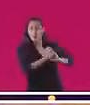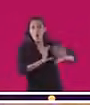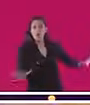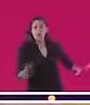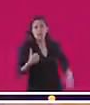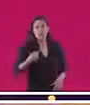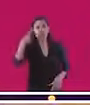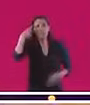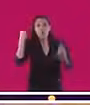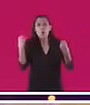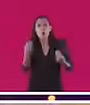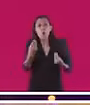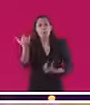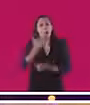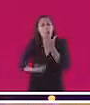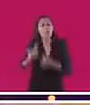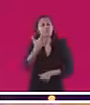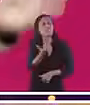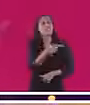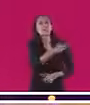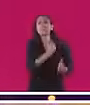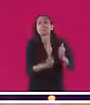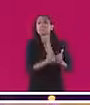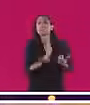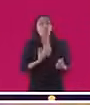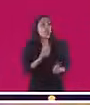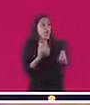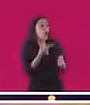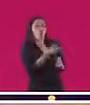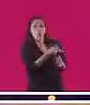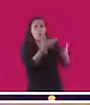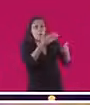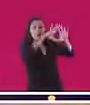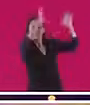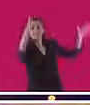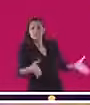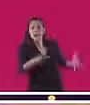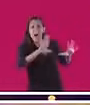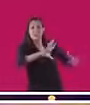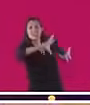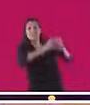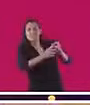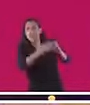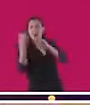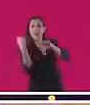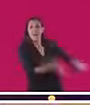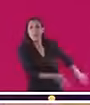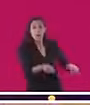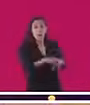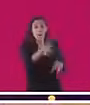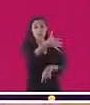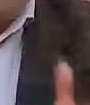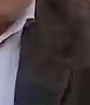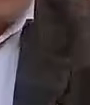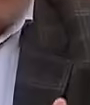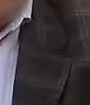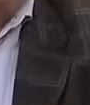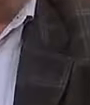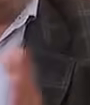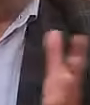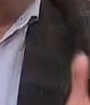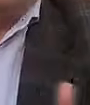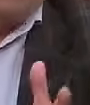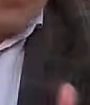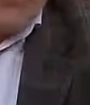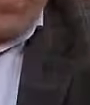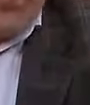partido, la inició el fundador de su partido, sigue siendo tradición de ustedes, y dejen de decir que este es un problema que abarca a toda la fuerza política, porque